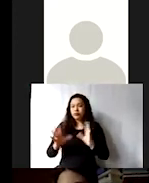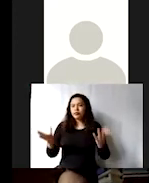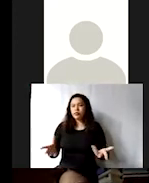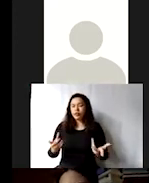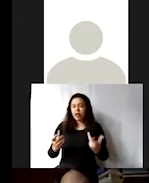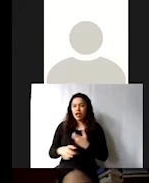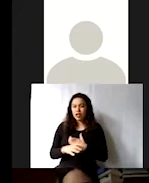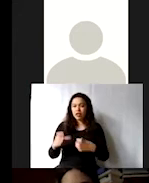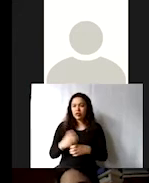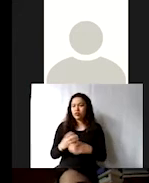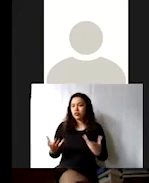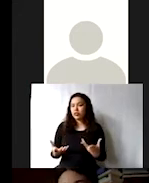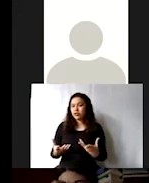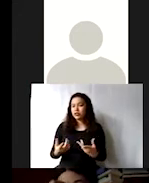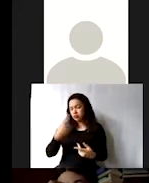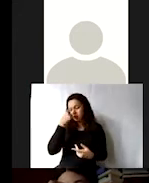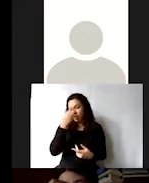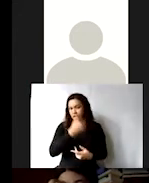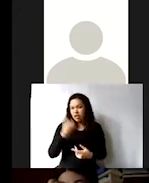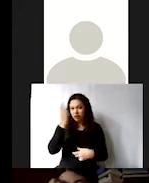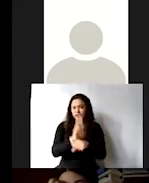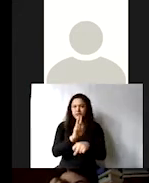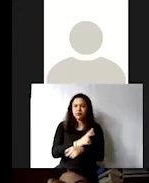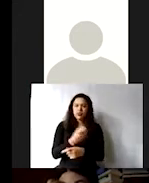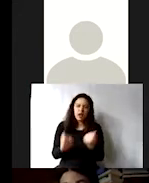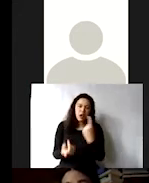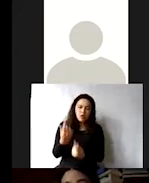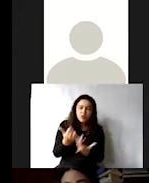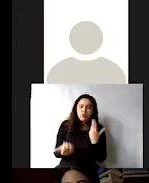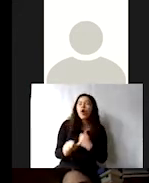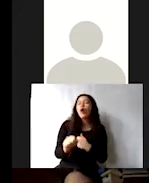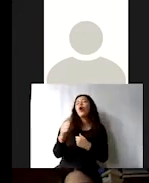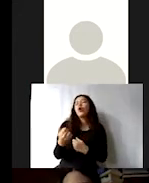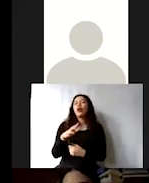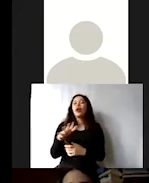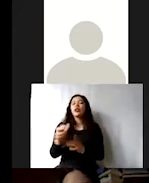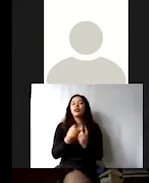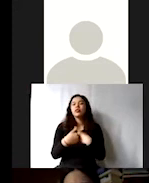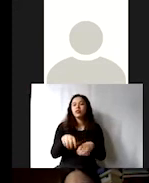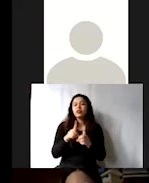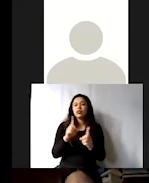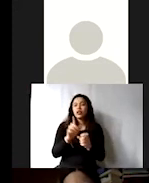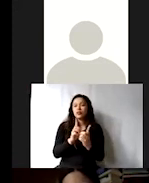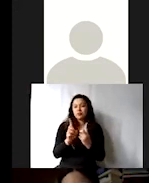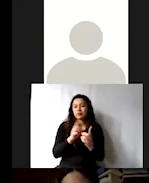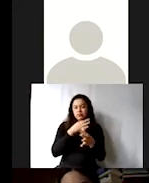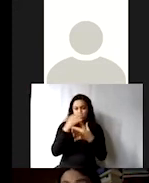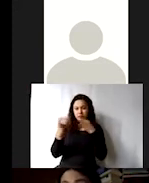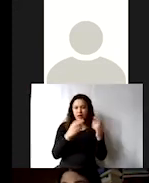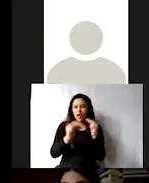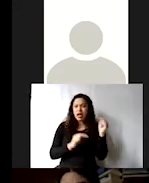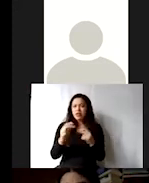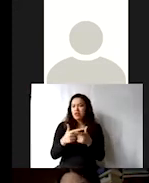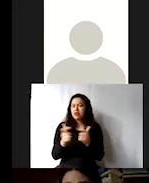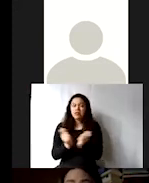cuestiones hasta la revisión y monitoreo, otros que apenas van a empezar con la socialización. Tenemos distintos niveles por acá en este grupo, lo